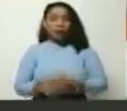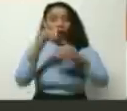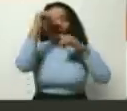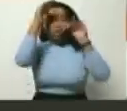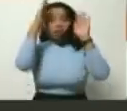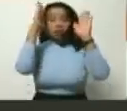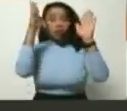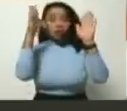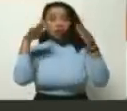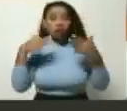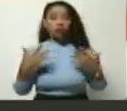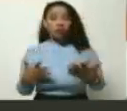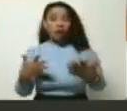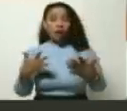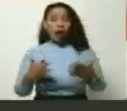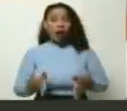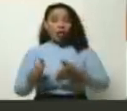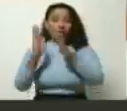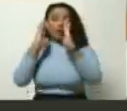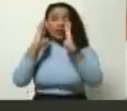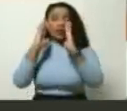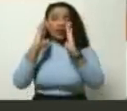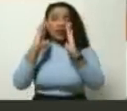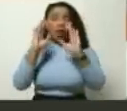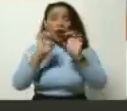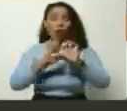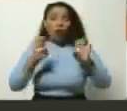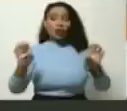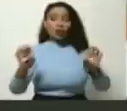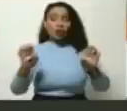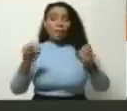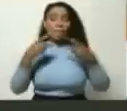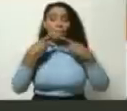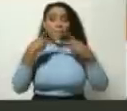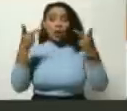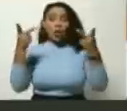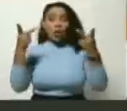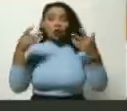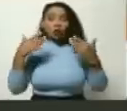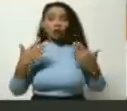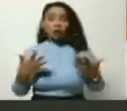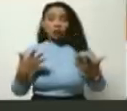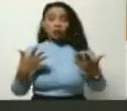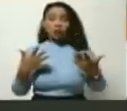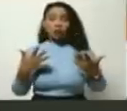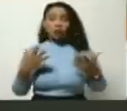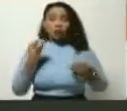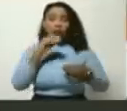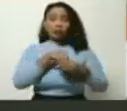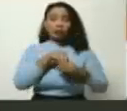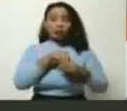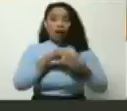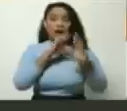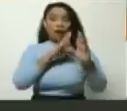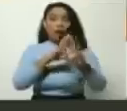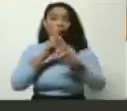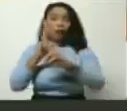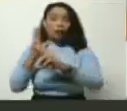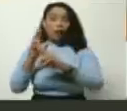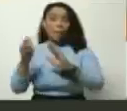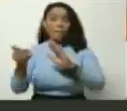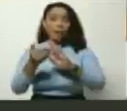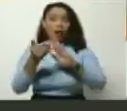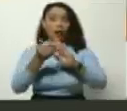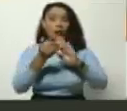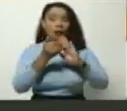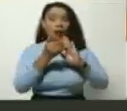parte de la infraestructura educativa pública y la implementación de respuestas a las consecuencias